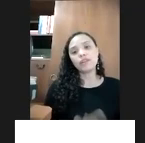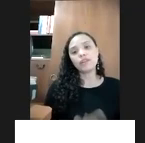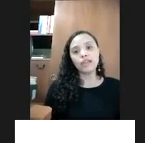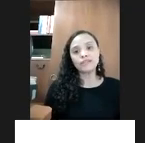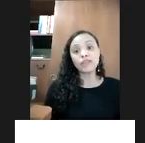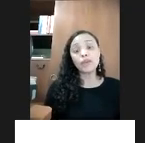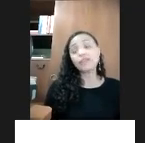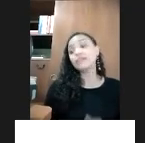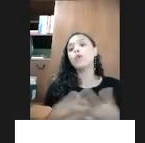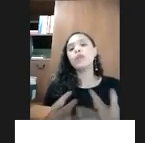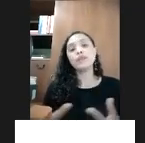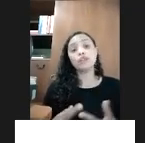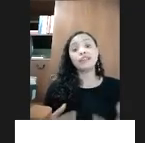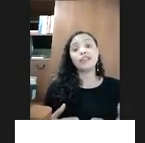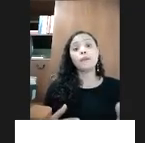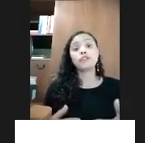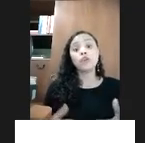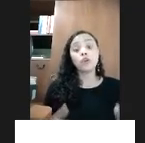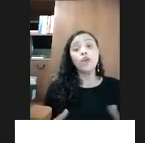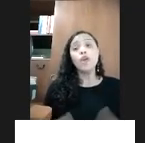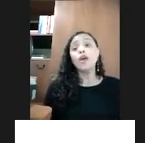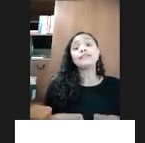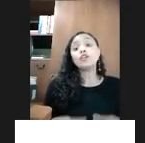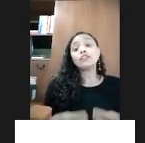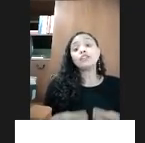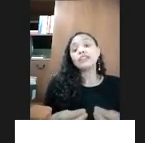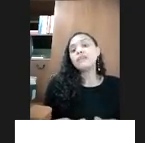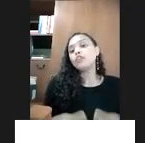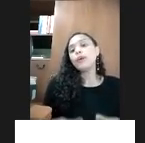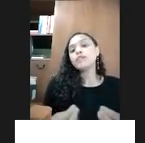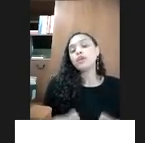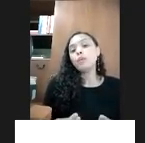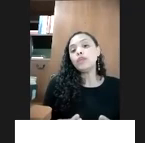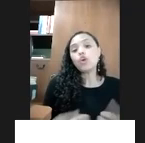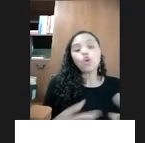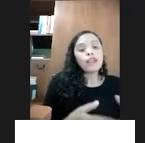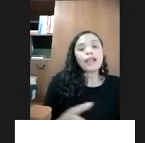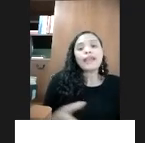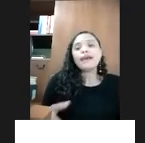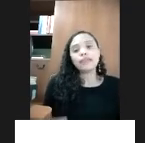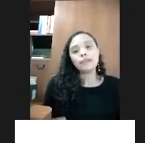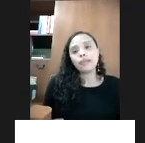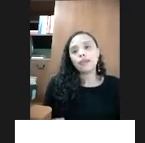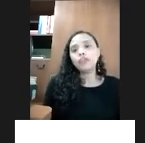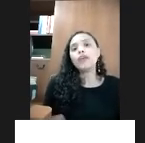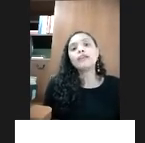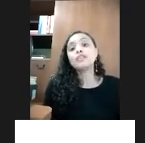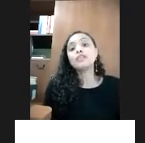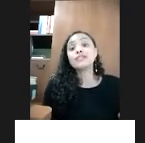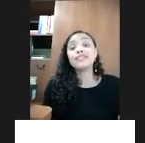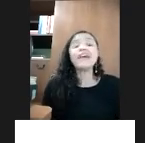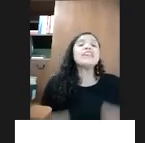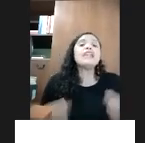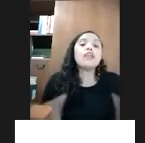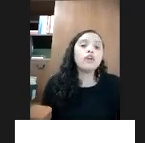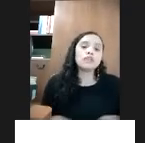una persona que sea diabética, con una persona que tenga depresión. Los tratamientos deben ser cumplidos con la canasta de medicamentos que le ha sido